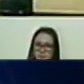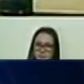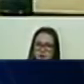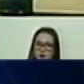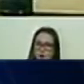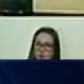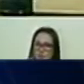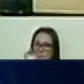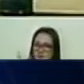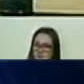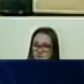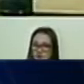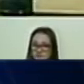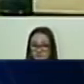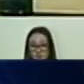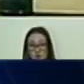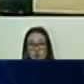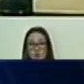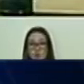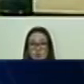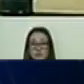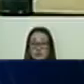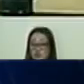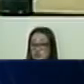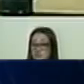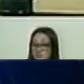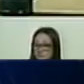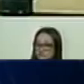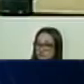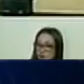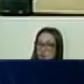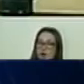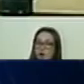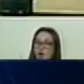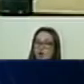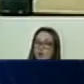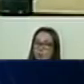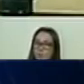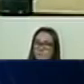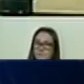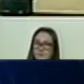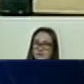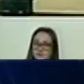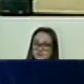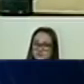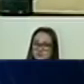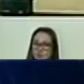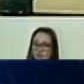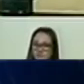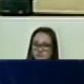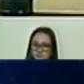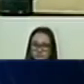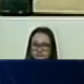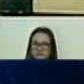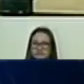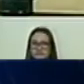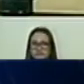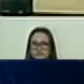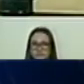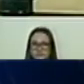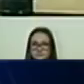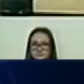no OPEC, nos autoimpusimos para lograr lo que hemos logrado, un equilibrio básico